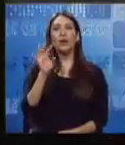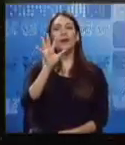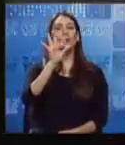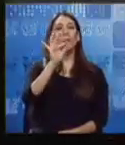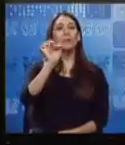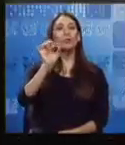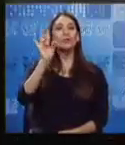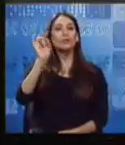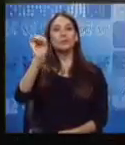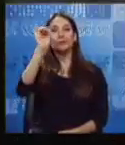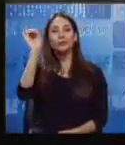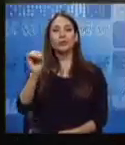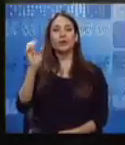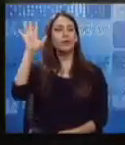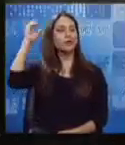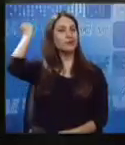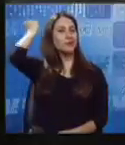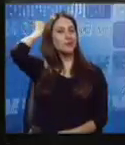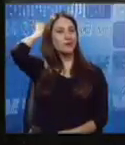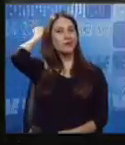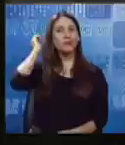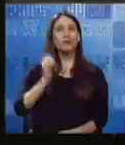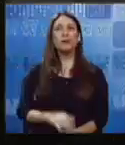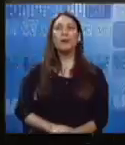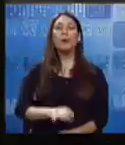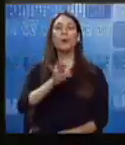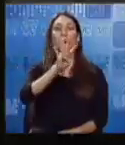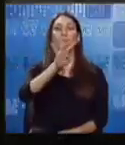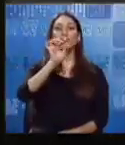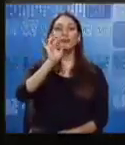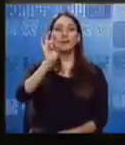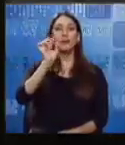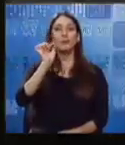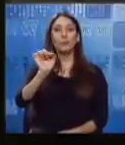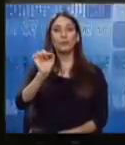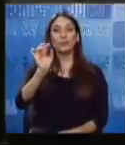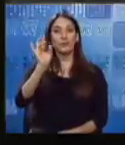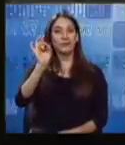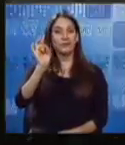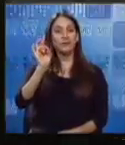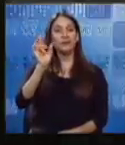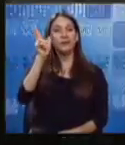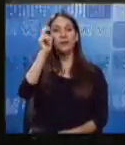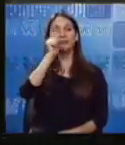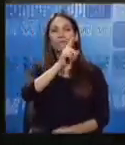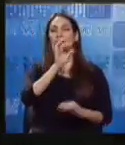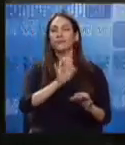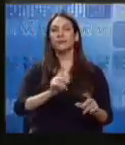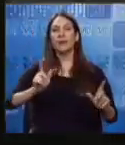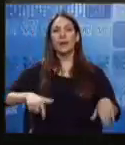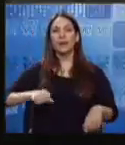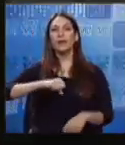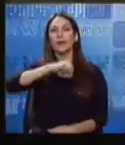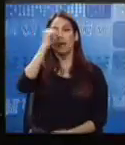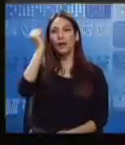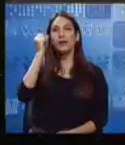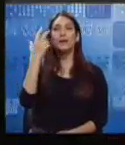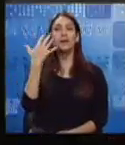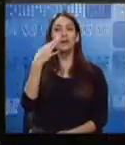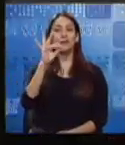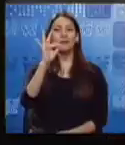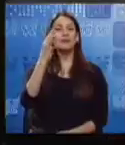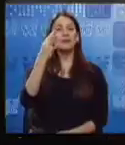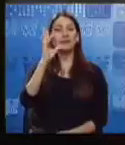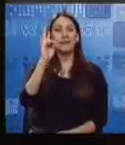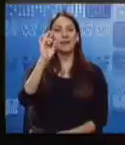por Cintia Viteri. Asimismo, el 47.4% de los consultados cree que ganará Lenín Moreno y el